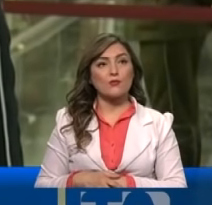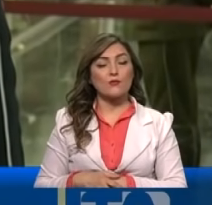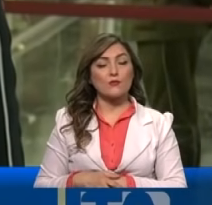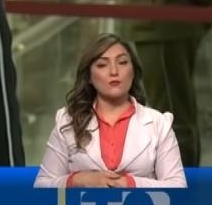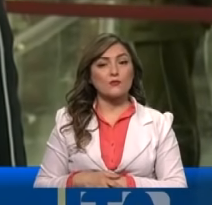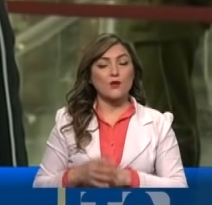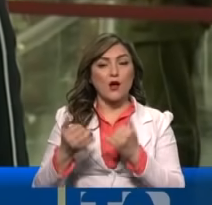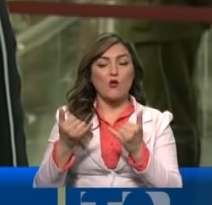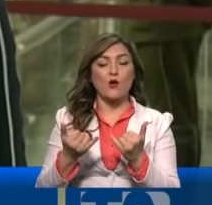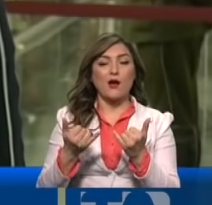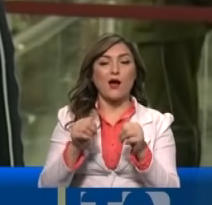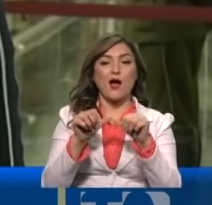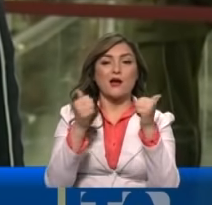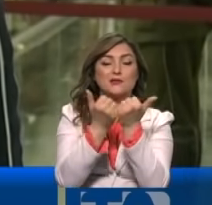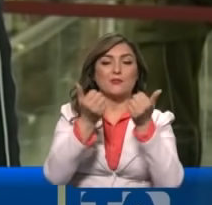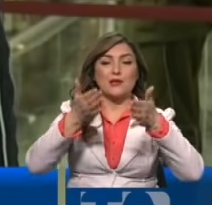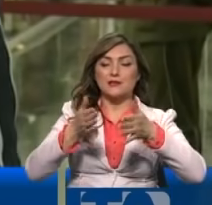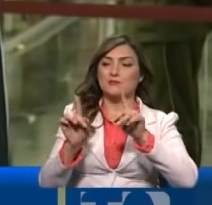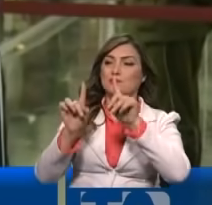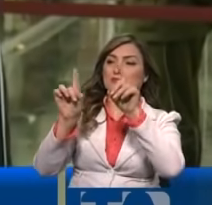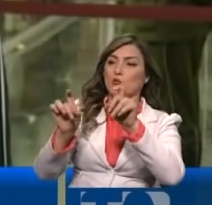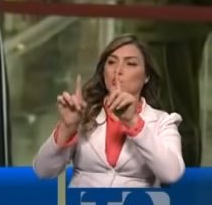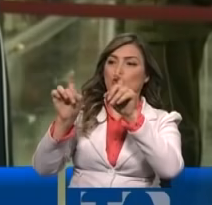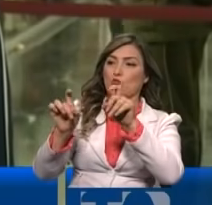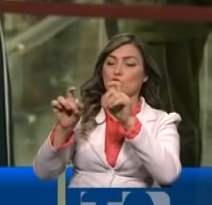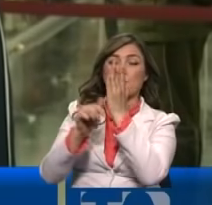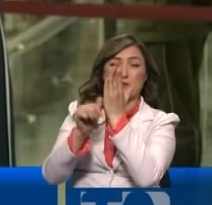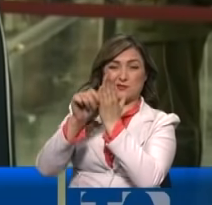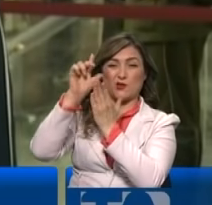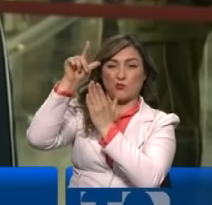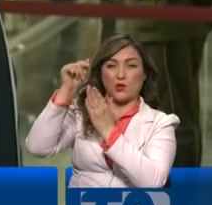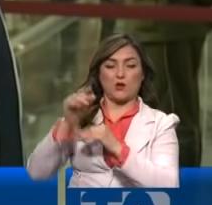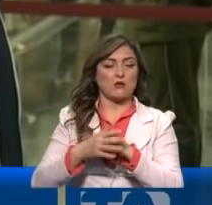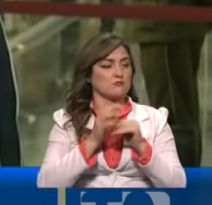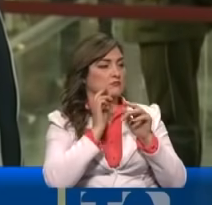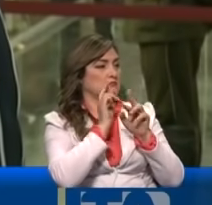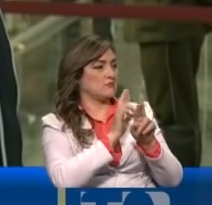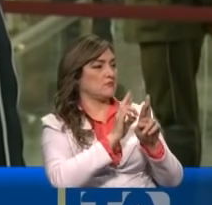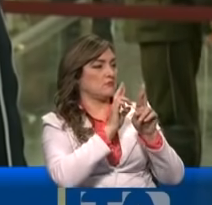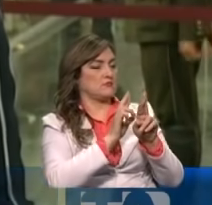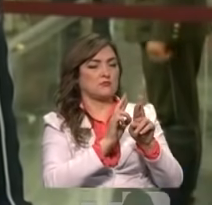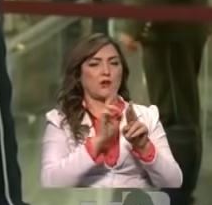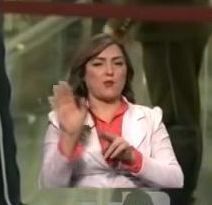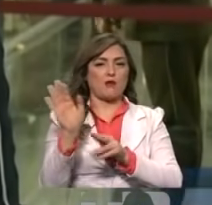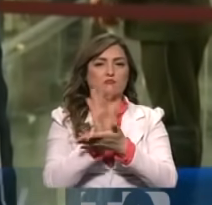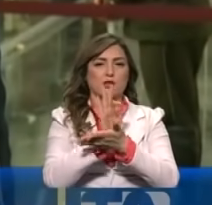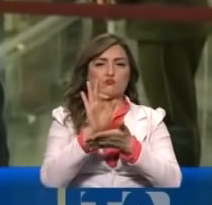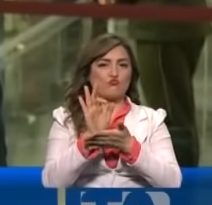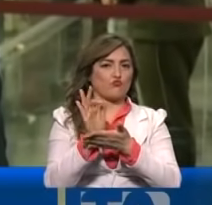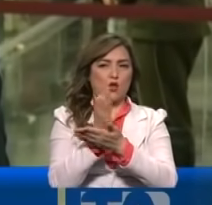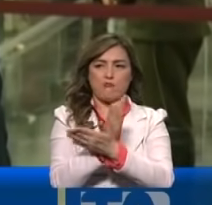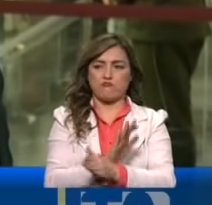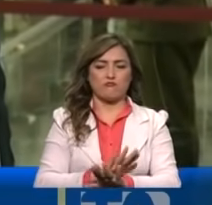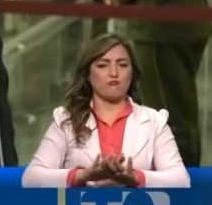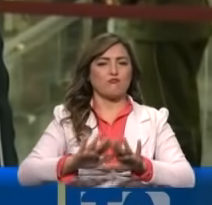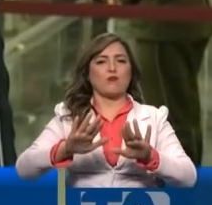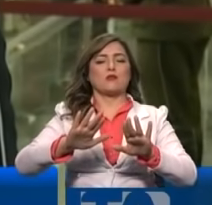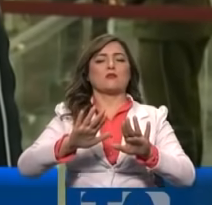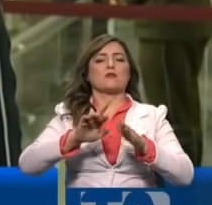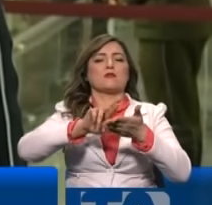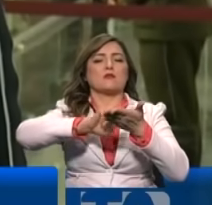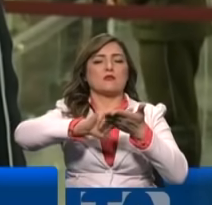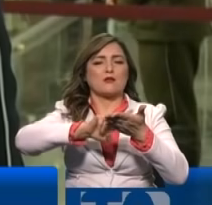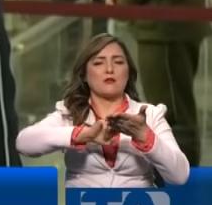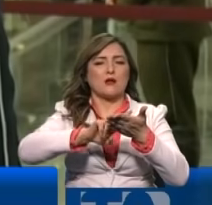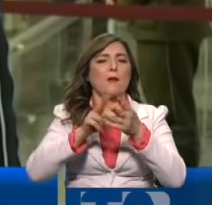respondiendo las preguntas de los legisladores. Una vez que finalice su comparecencia, luego habrá una reunión reservada aquí